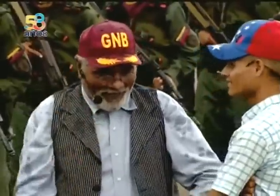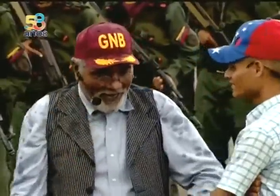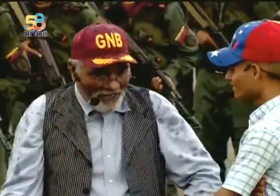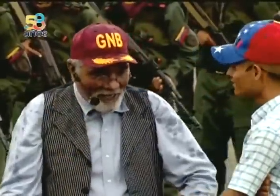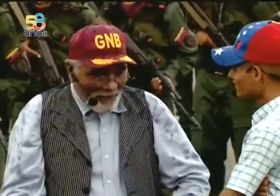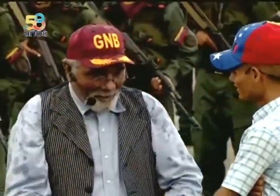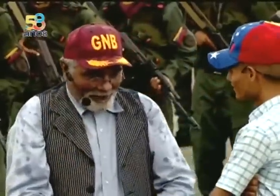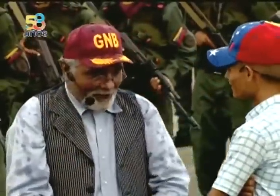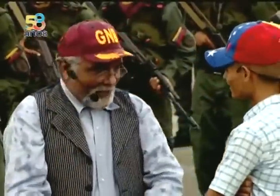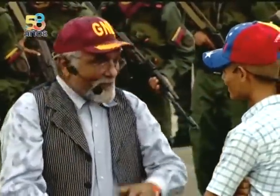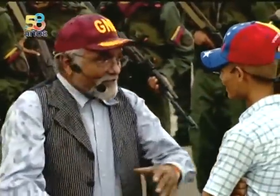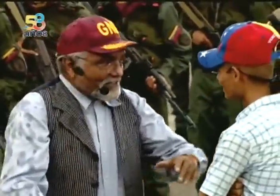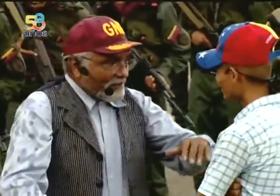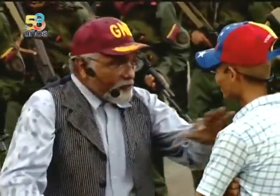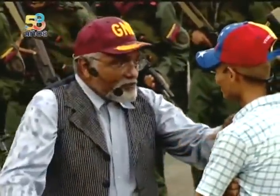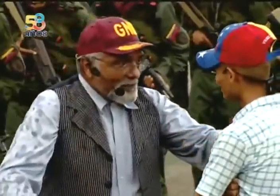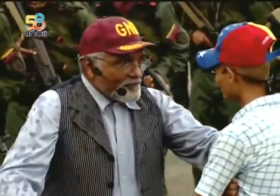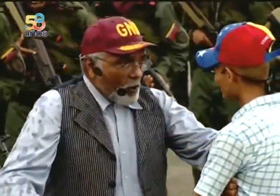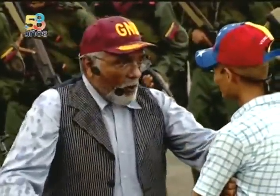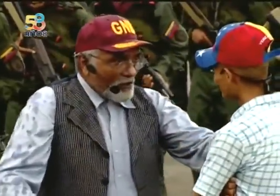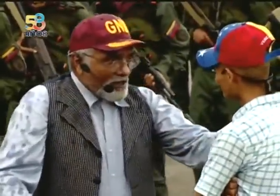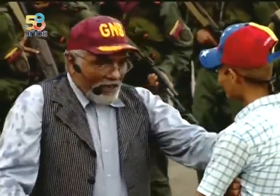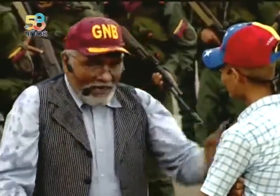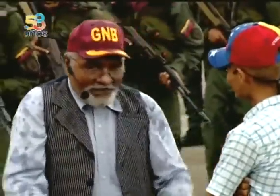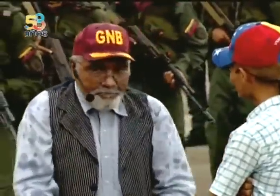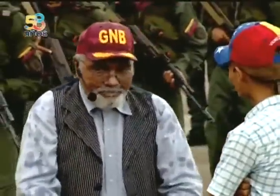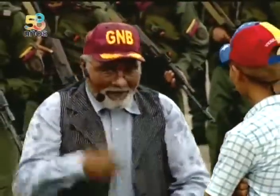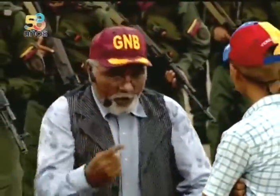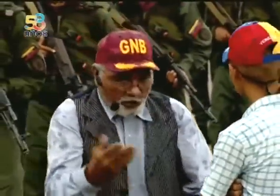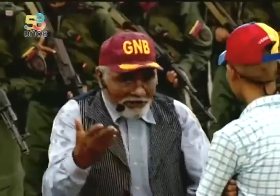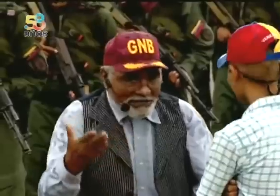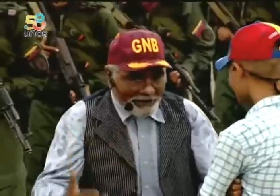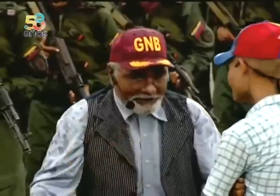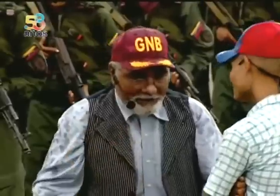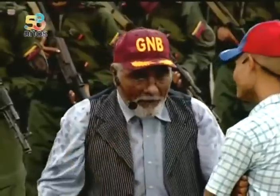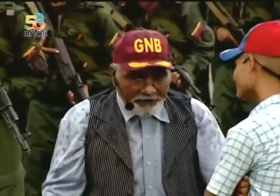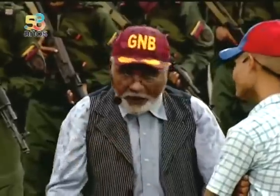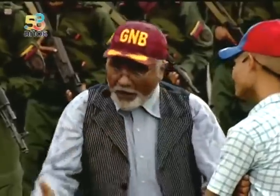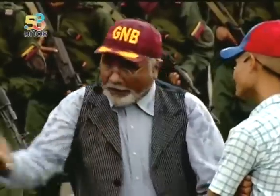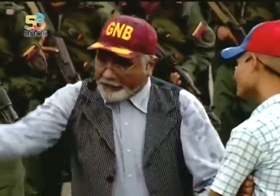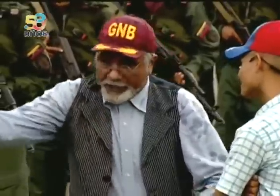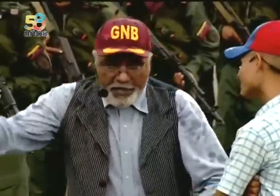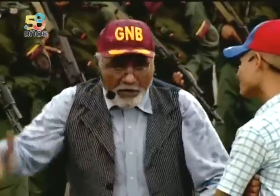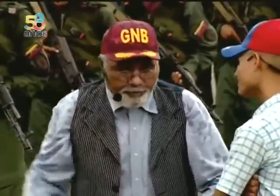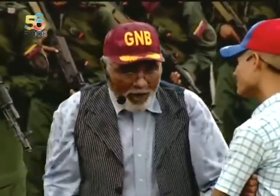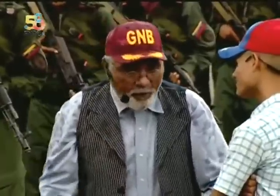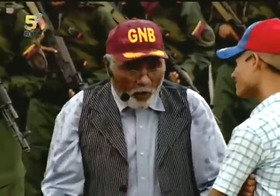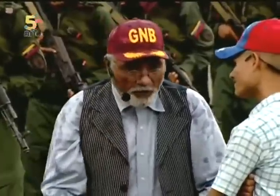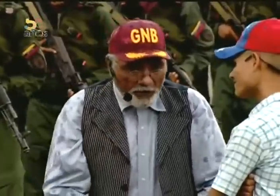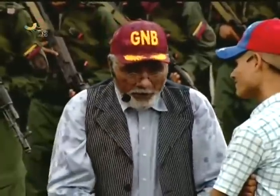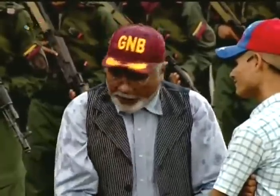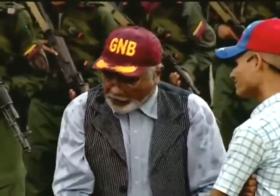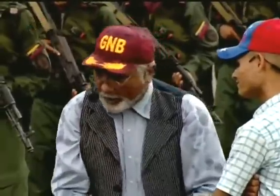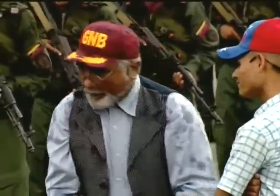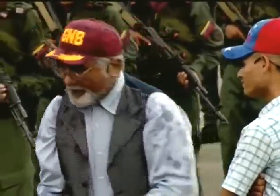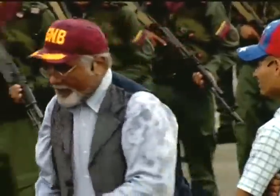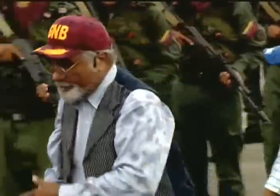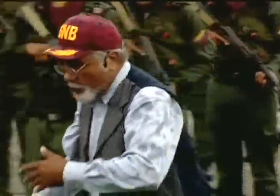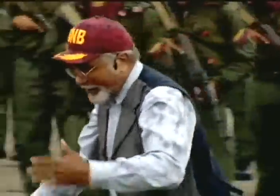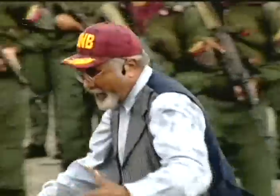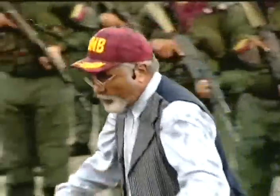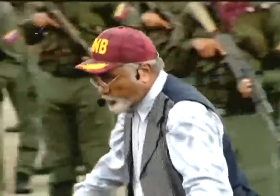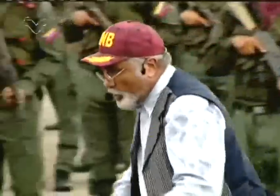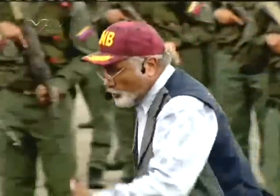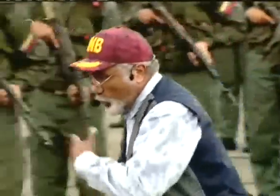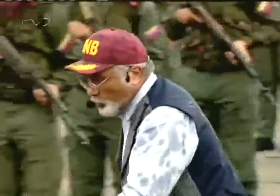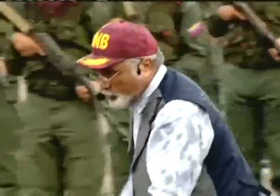Nacional Bolivariana precisamente se fundamentó en las imperiosas necesidades que tenía el pueblo y que estaba